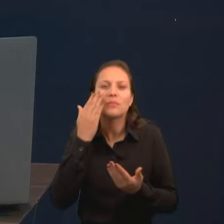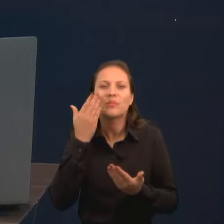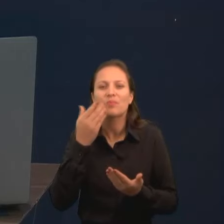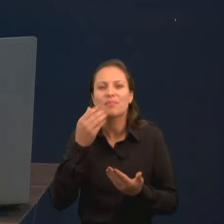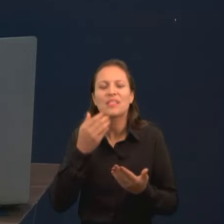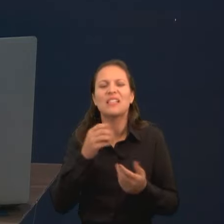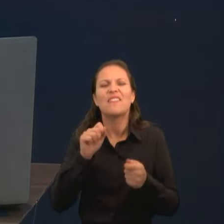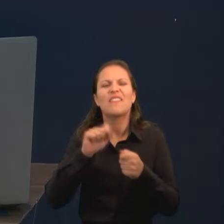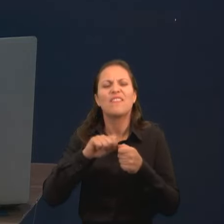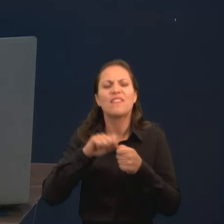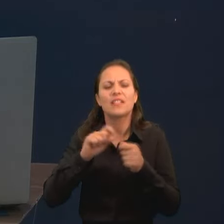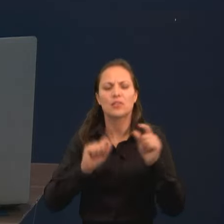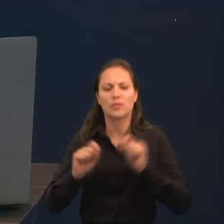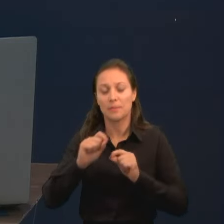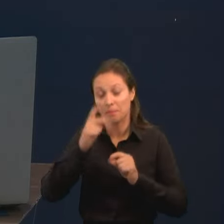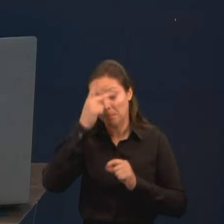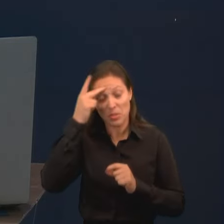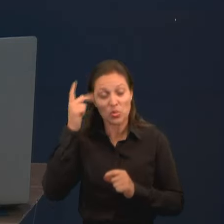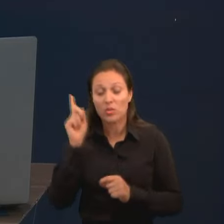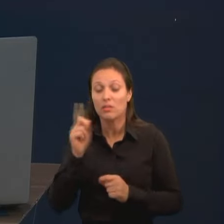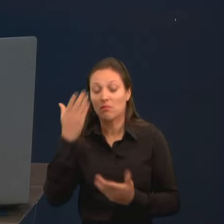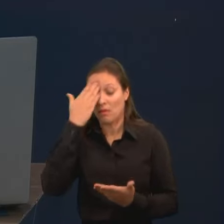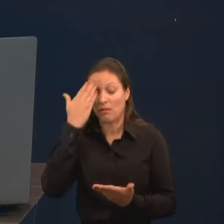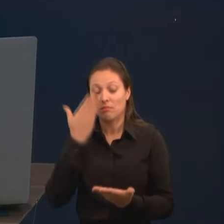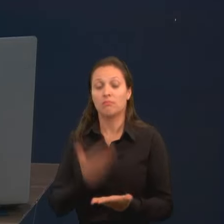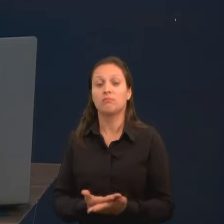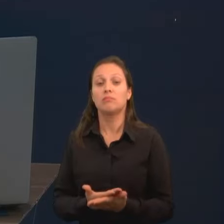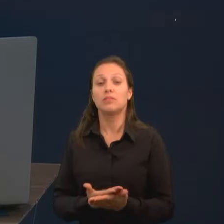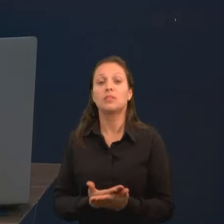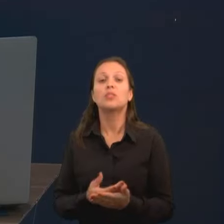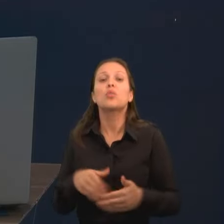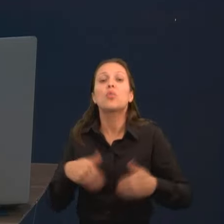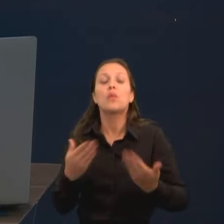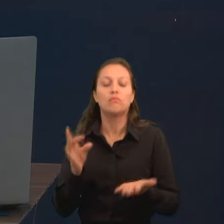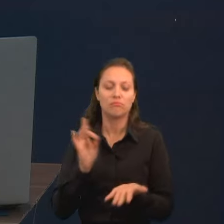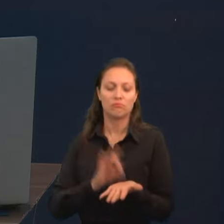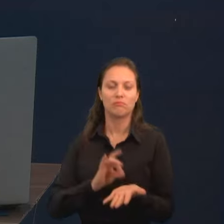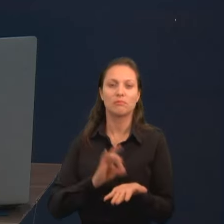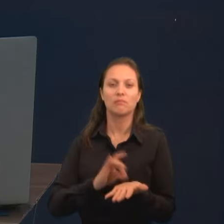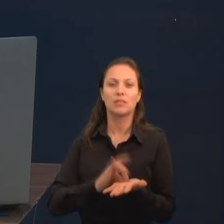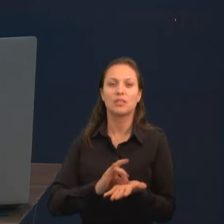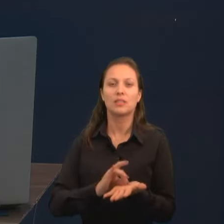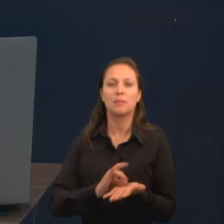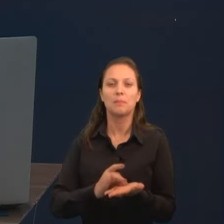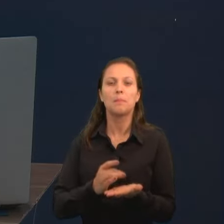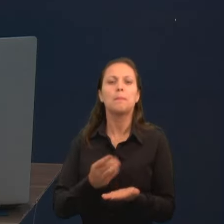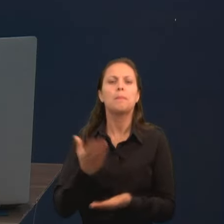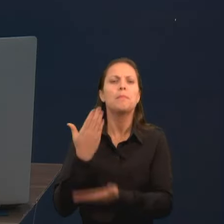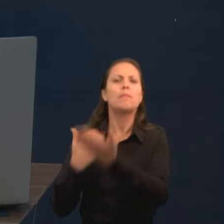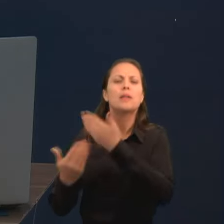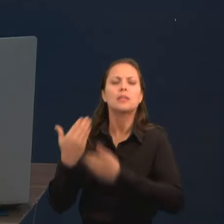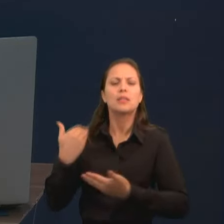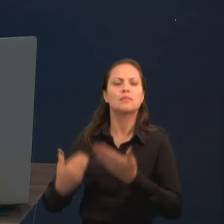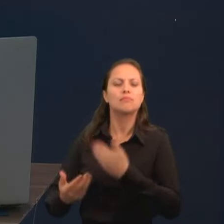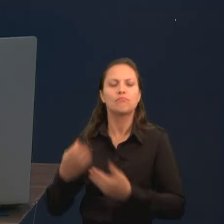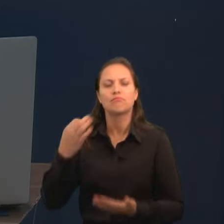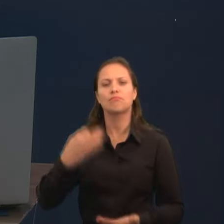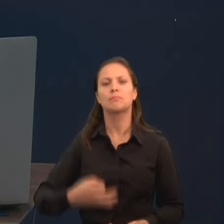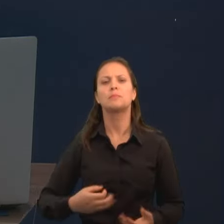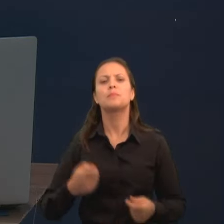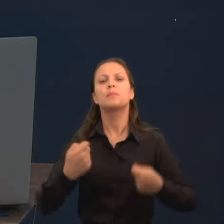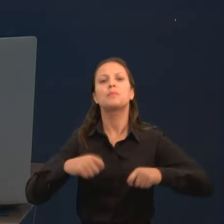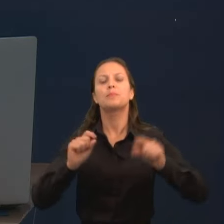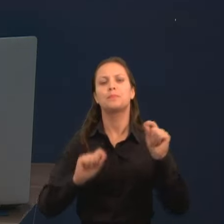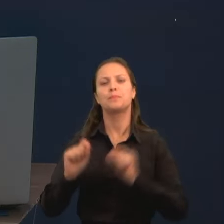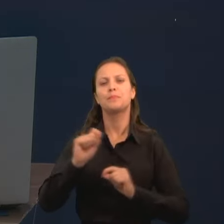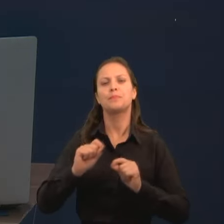la credibilidad y mino la confianza, bombardeo la confianza de las personas, de